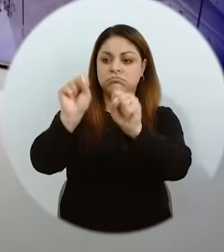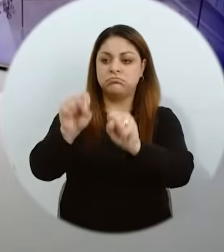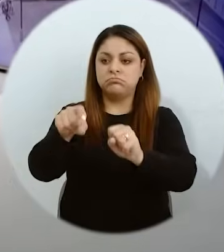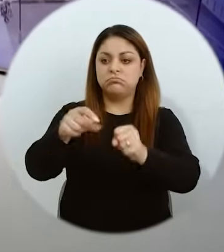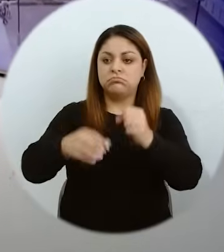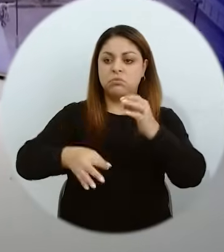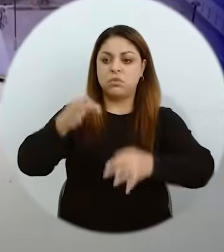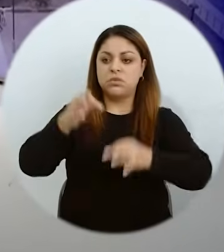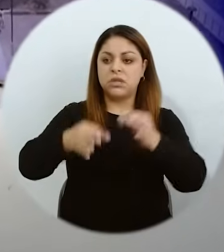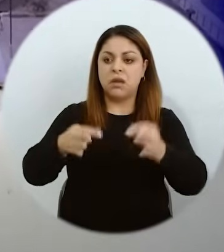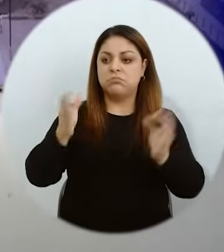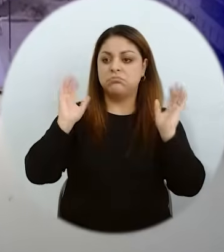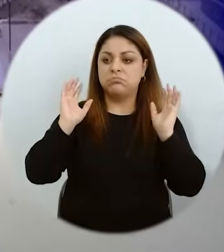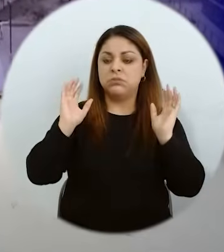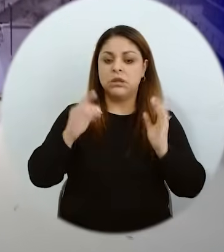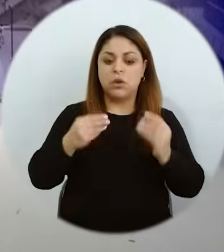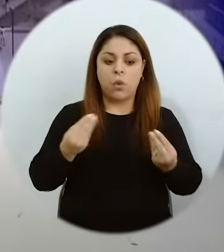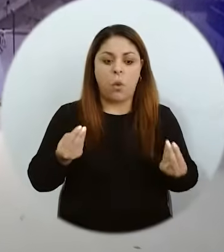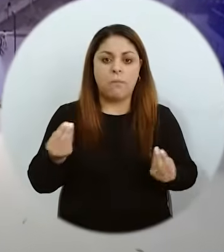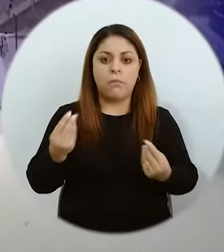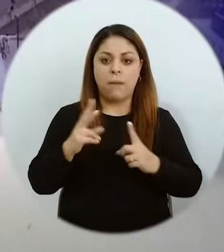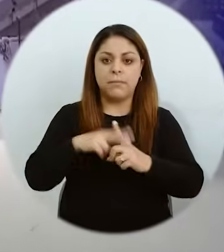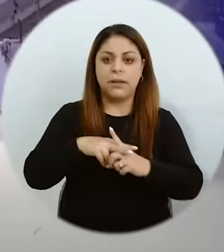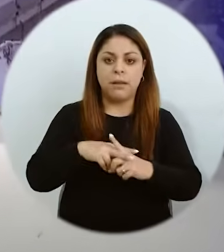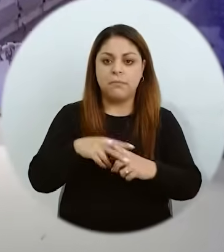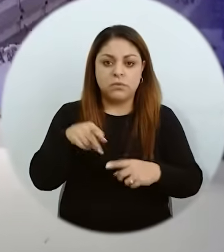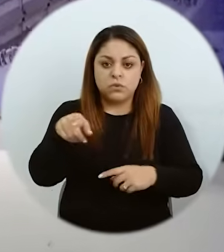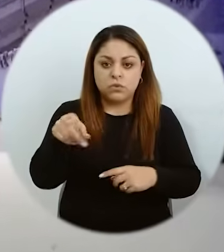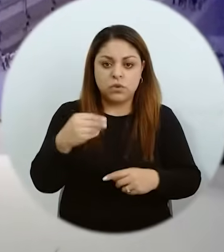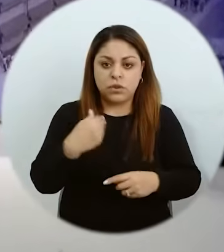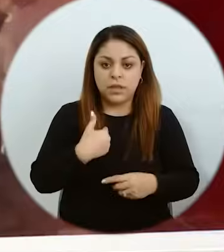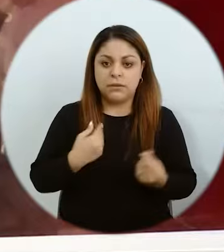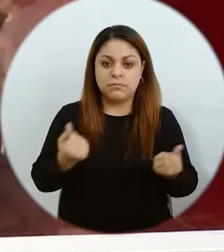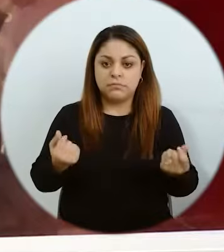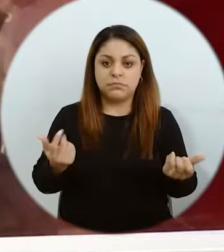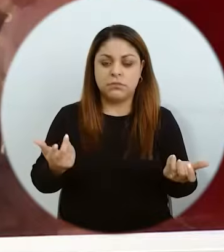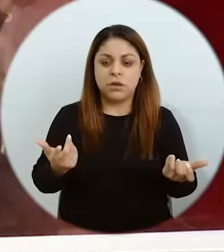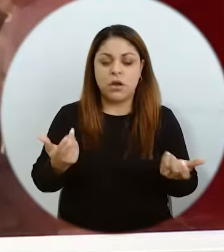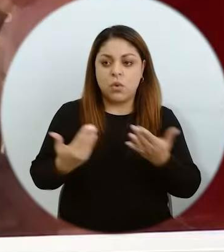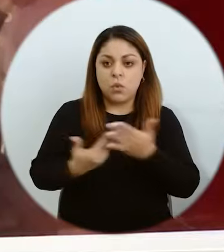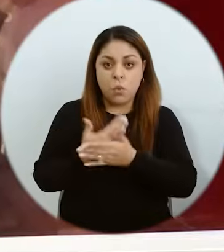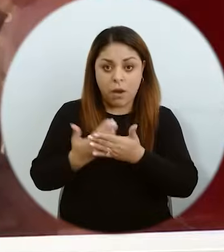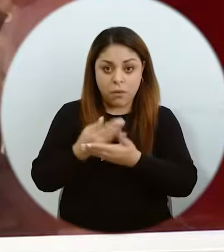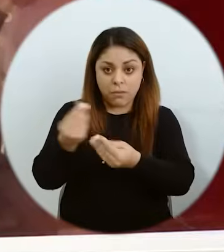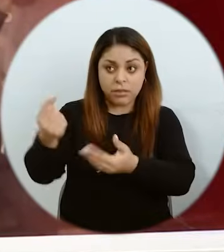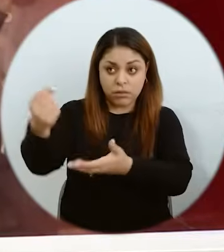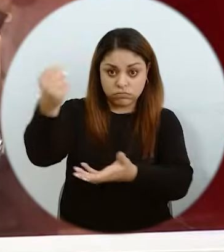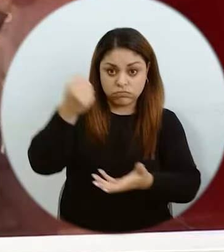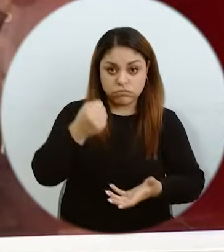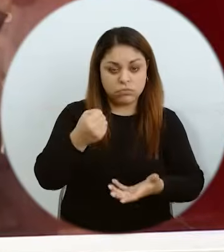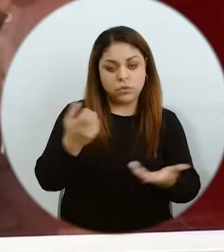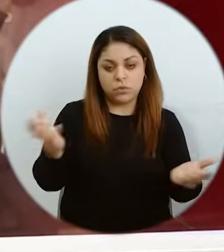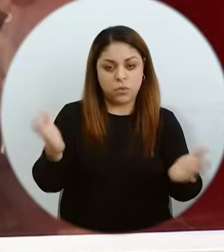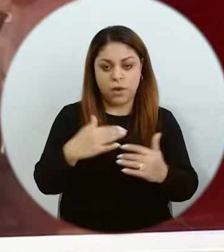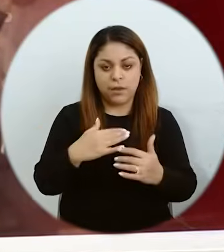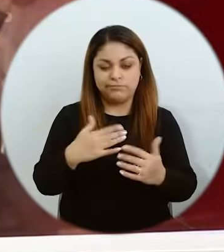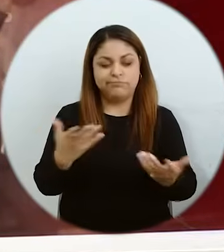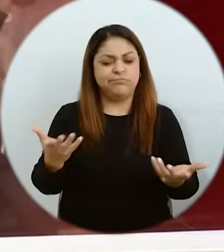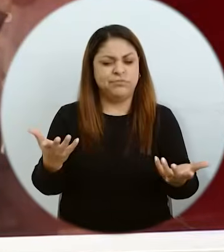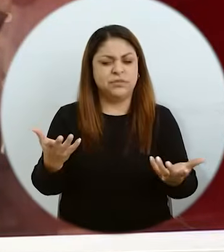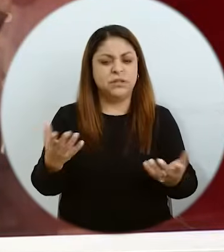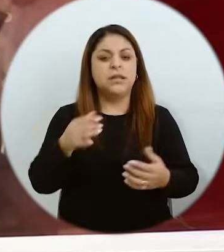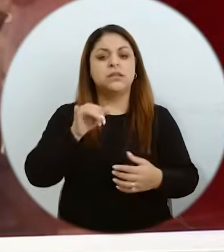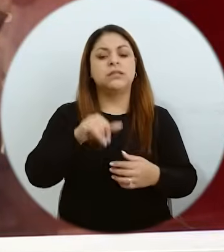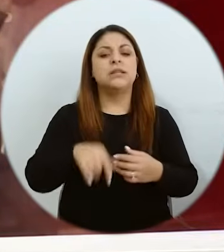su presupuesto normal tienen que implementar, porque no les estoy dando recursos nuevos. Entonces, ese es un tema. Pero